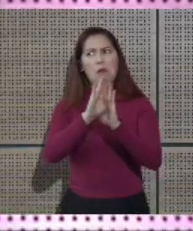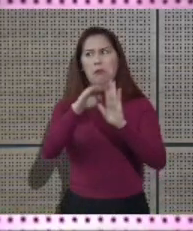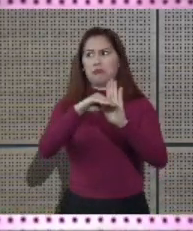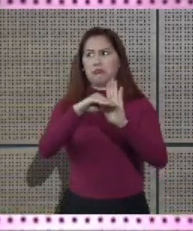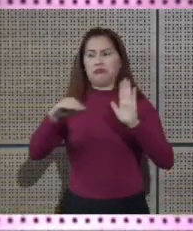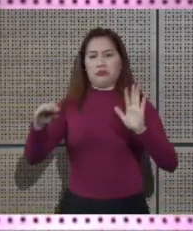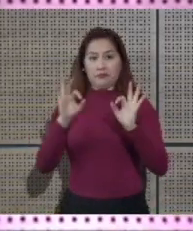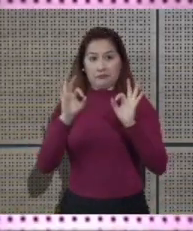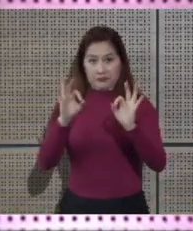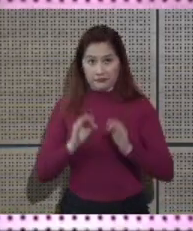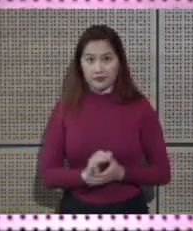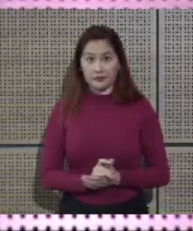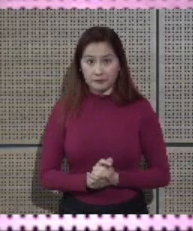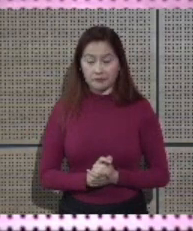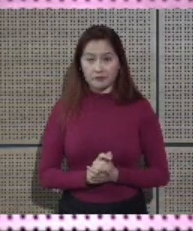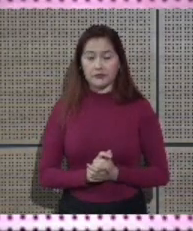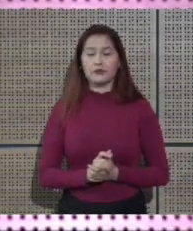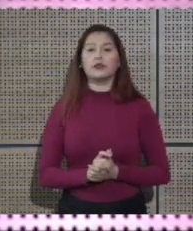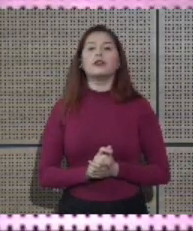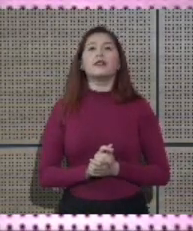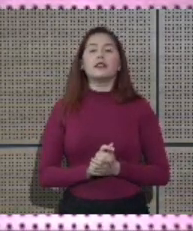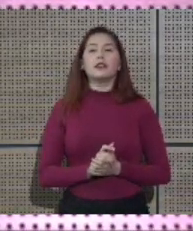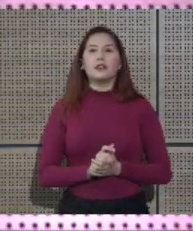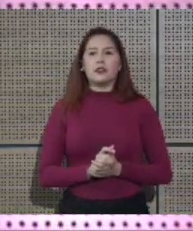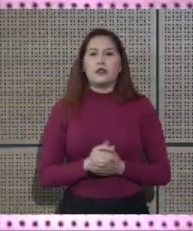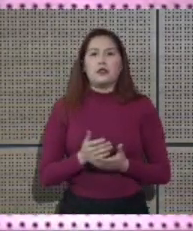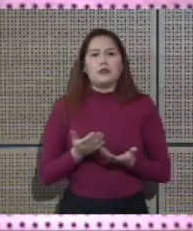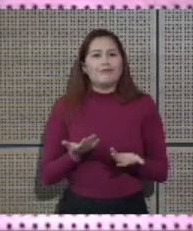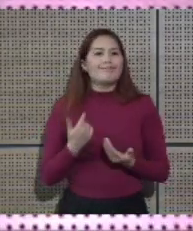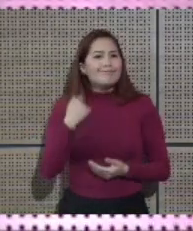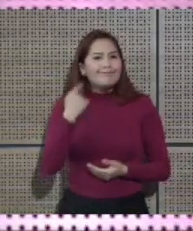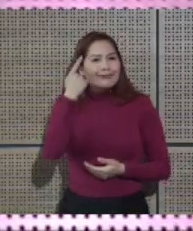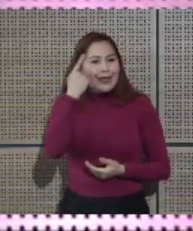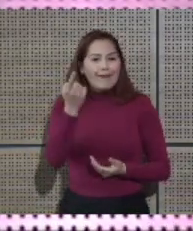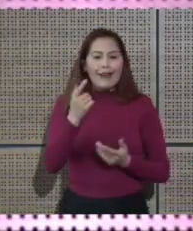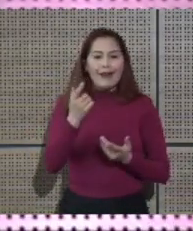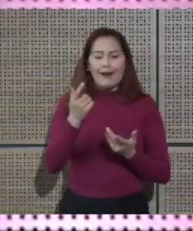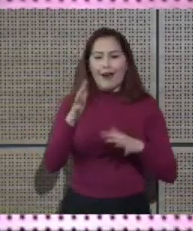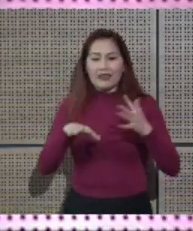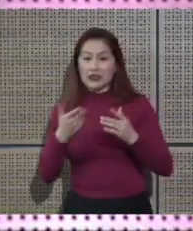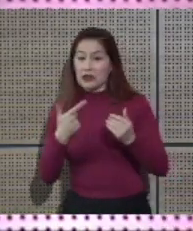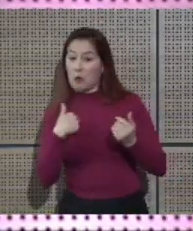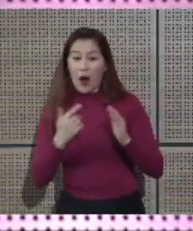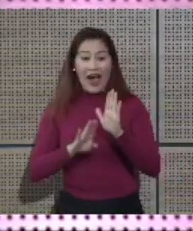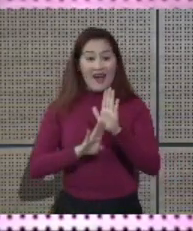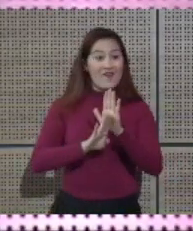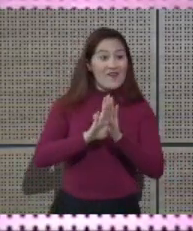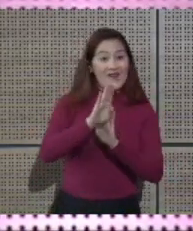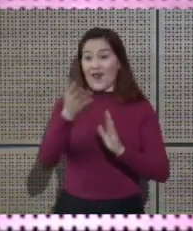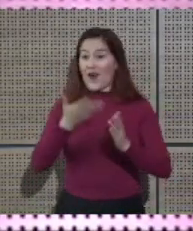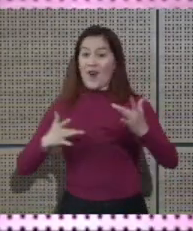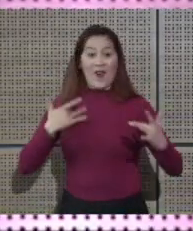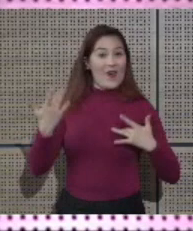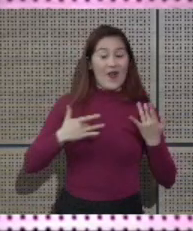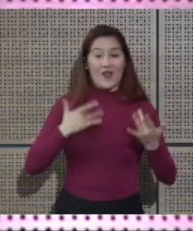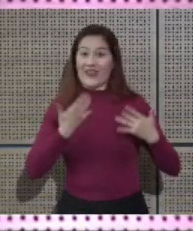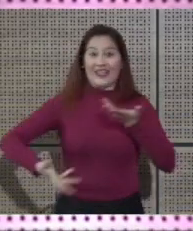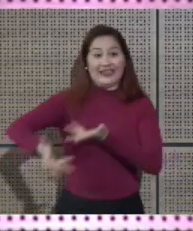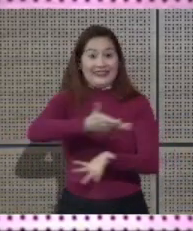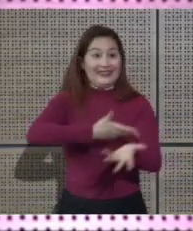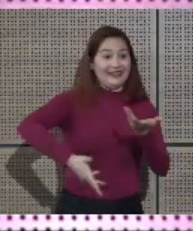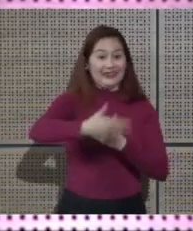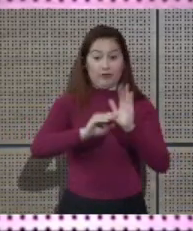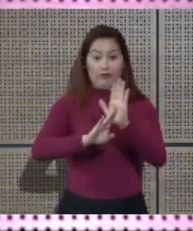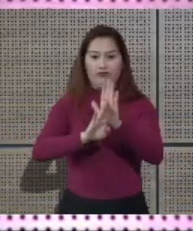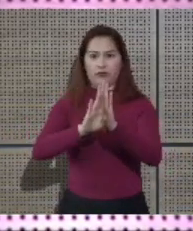es lo que ha pasado en los últimos años? Pues como pasa en América Latina, esto es un carrusel, ¿verdad? Cuando vamos para arriba, todo el mundo está feliz, cuando vamos para abajo, nos ponemos un